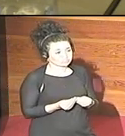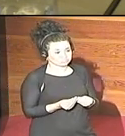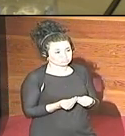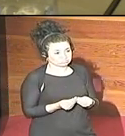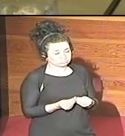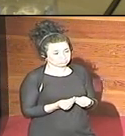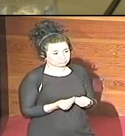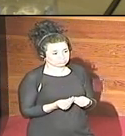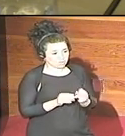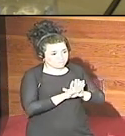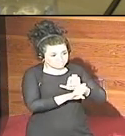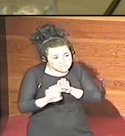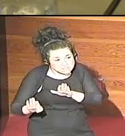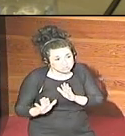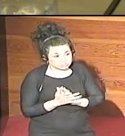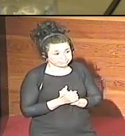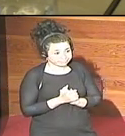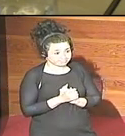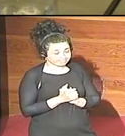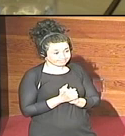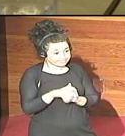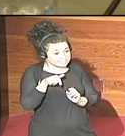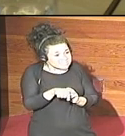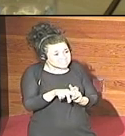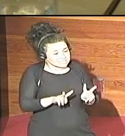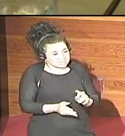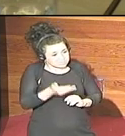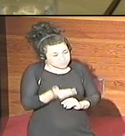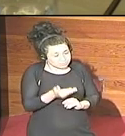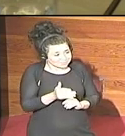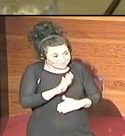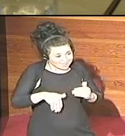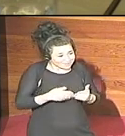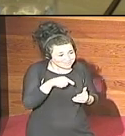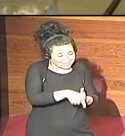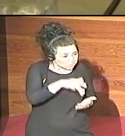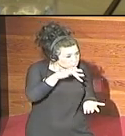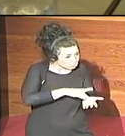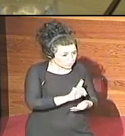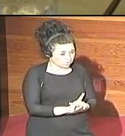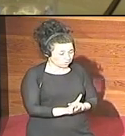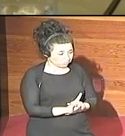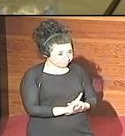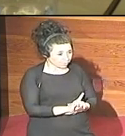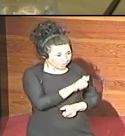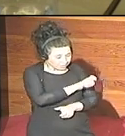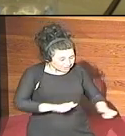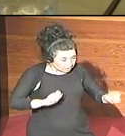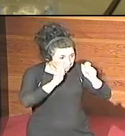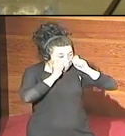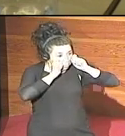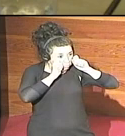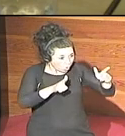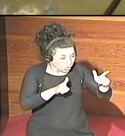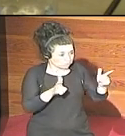sus vecinos. Y esto es muy importante. Hasta que no se haga eso, difícilmente podrá